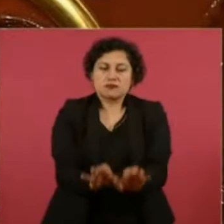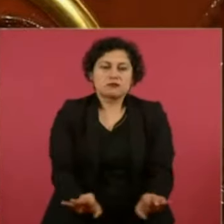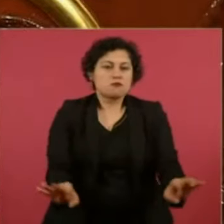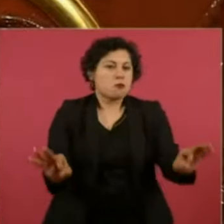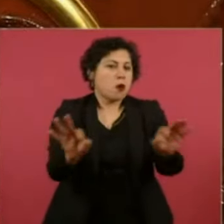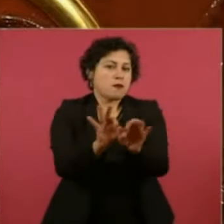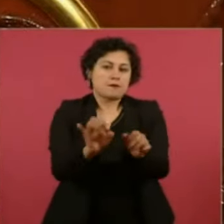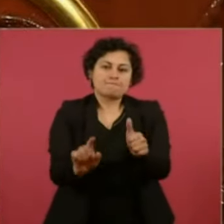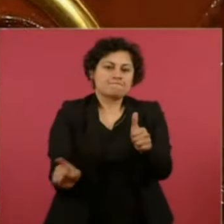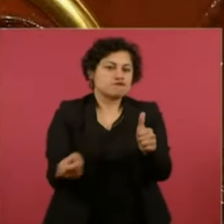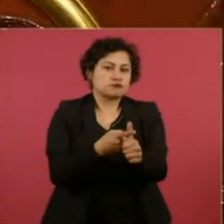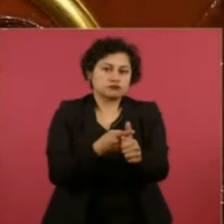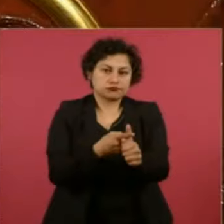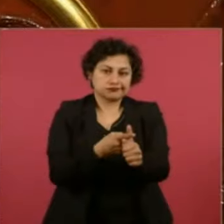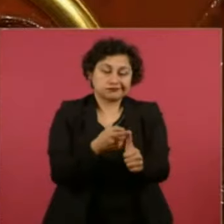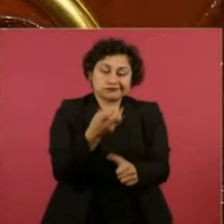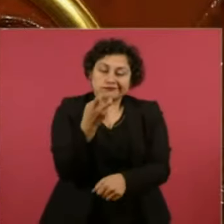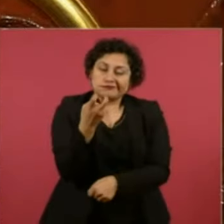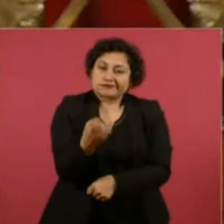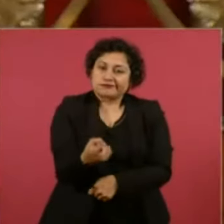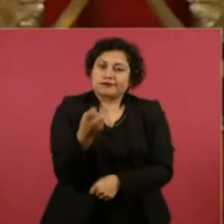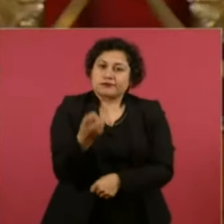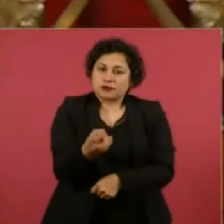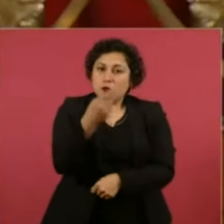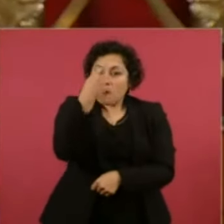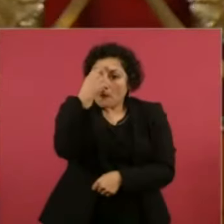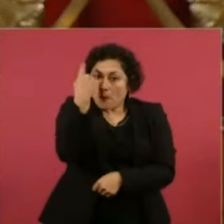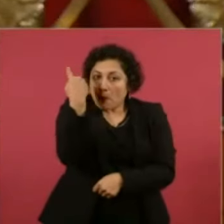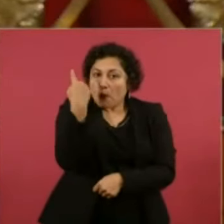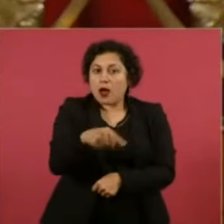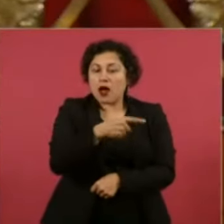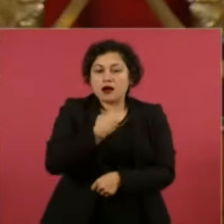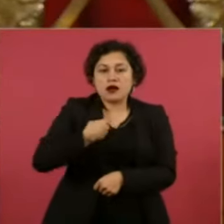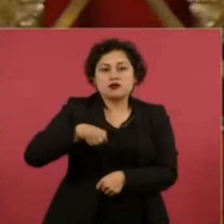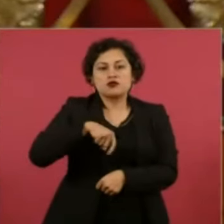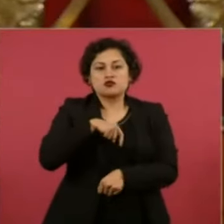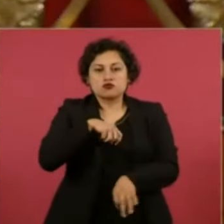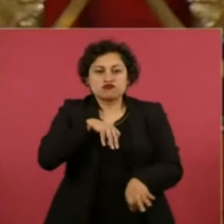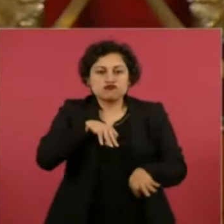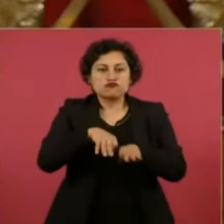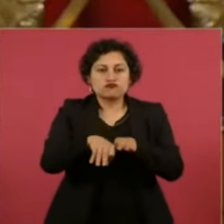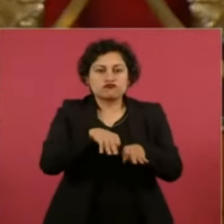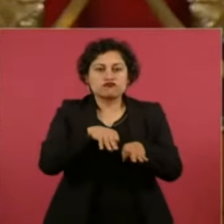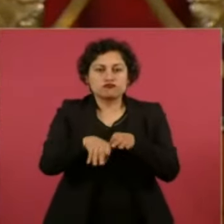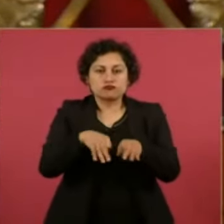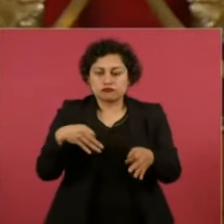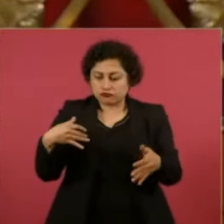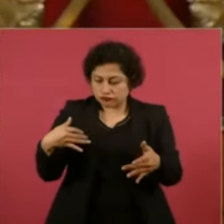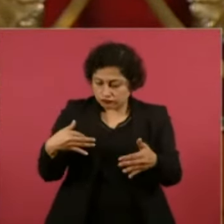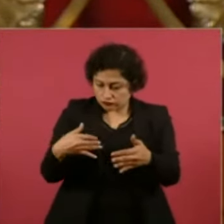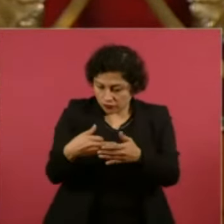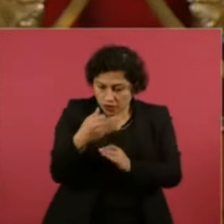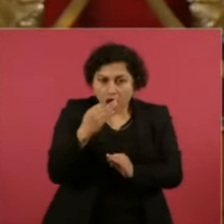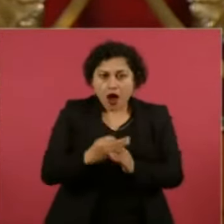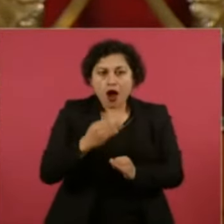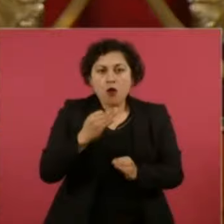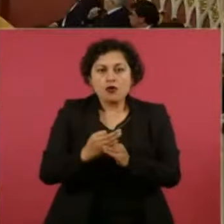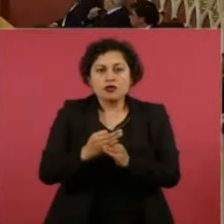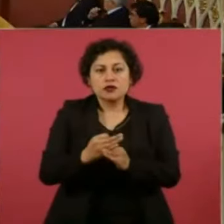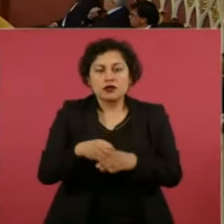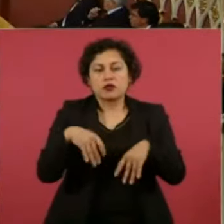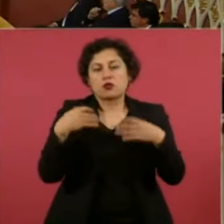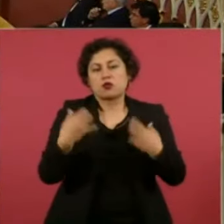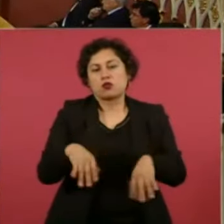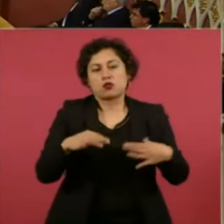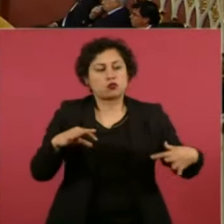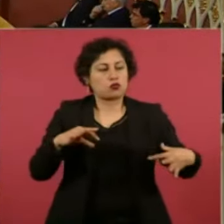factureras, que pareciera como, es como un paquete de reformas, también lo incluyes en esto, reformas a la Constitución, sobre